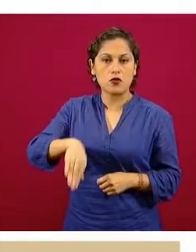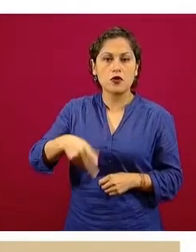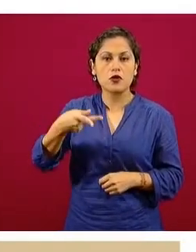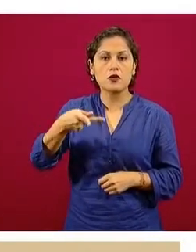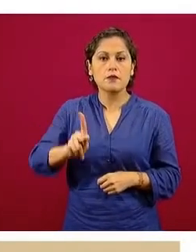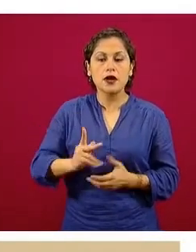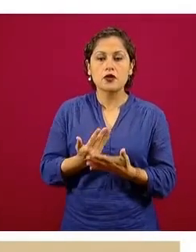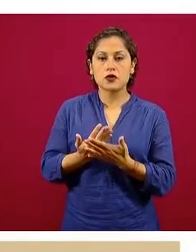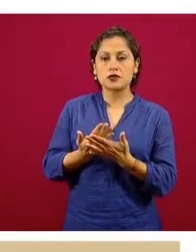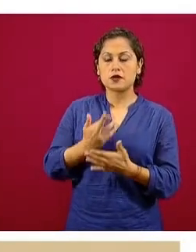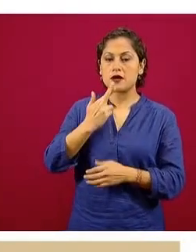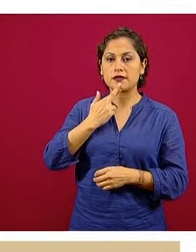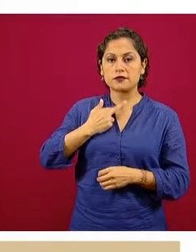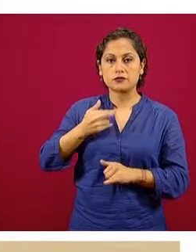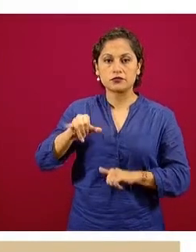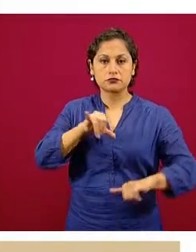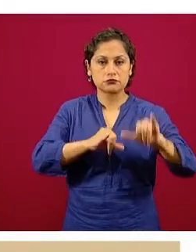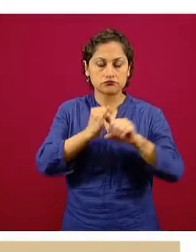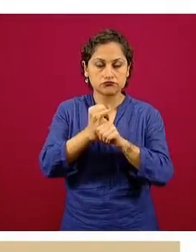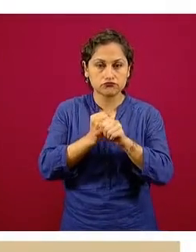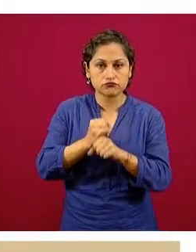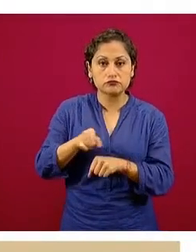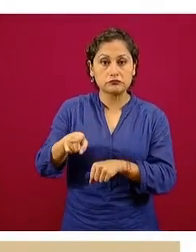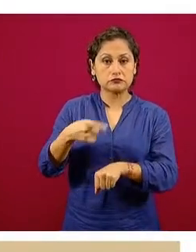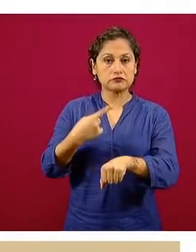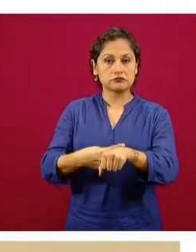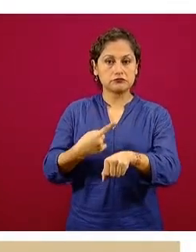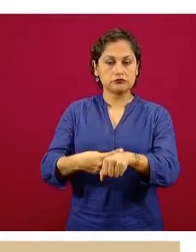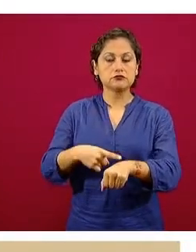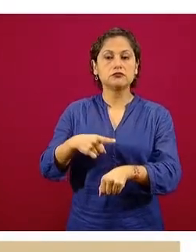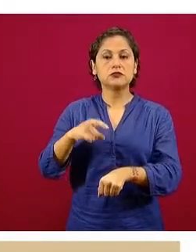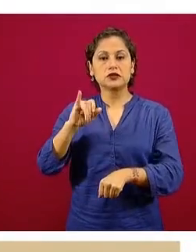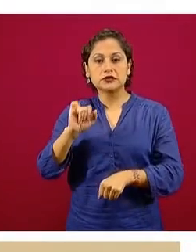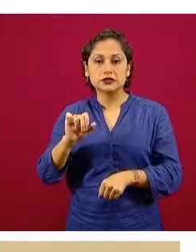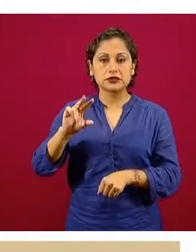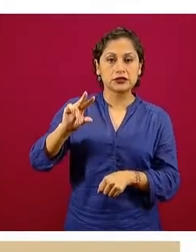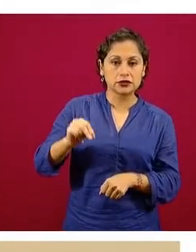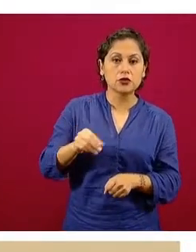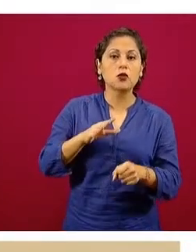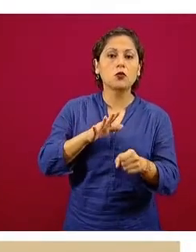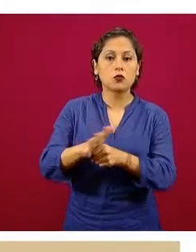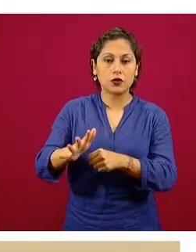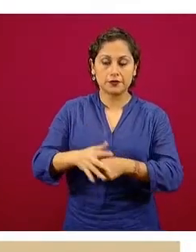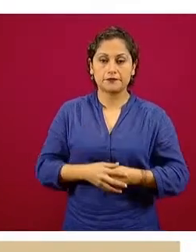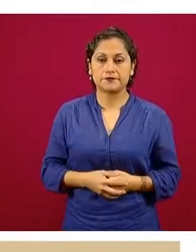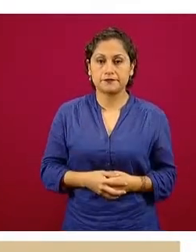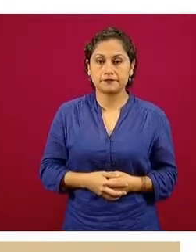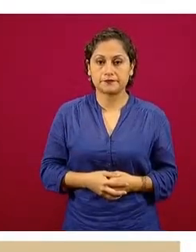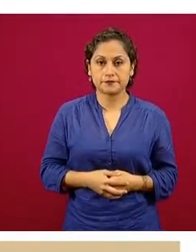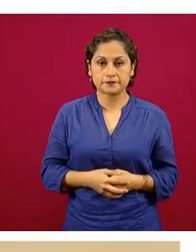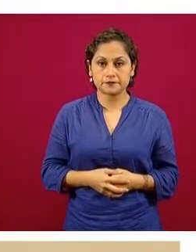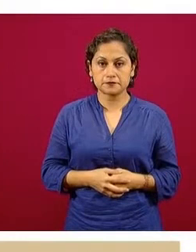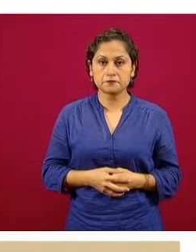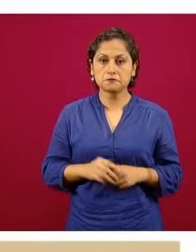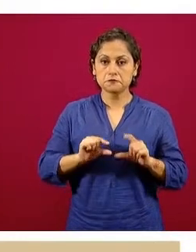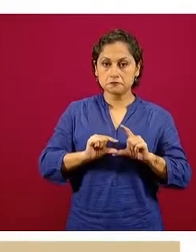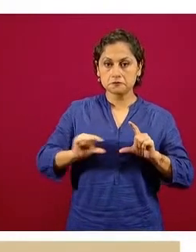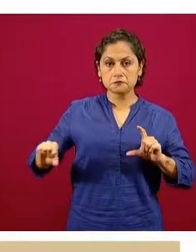estamos esperando un resultado y pudieran verse incrementadas en las fechas en las cuales están estos